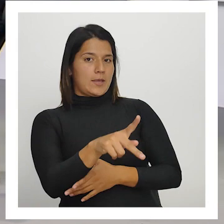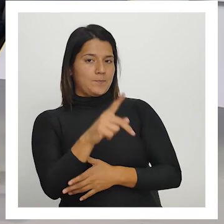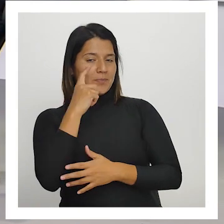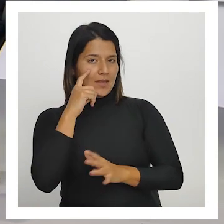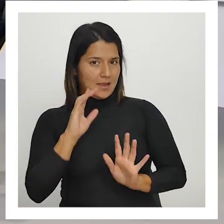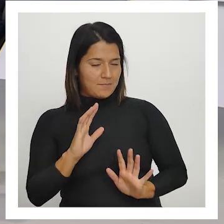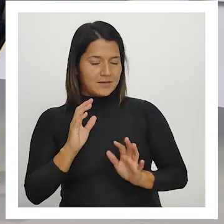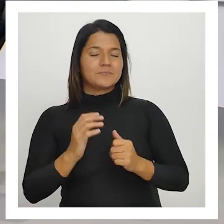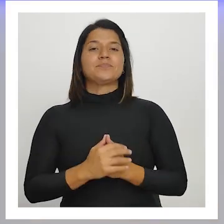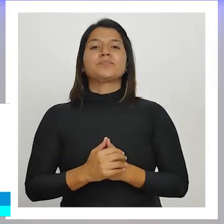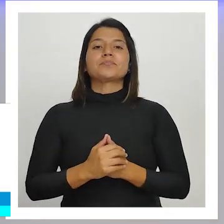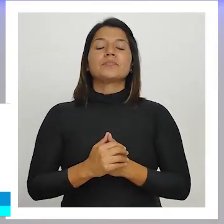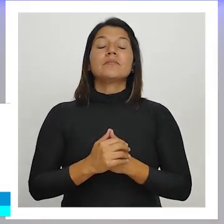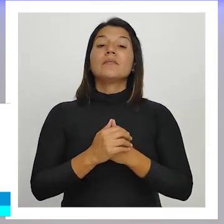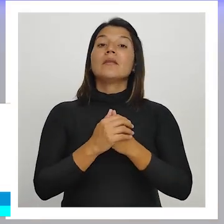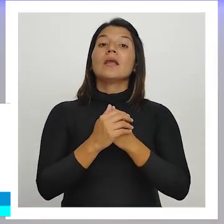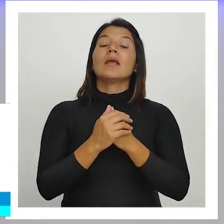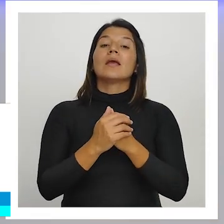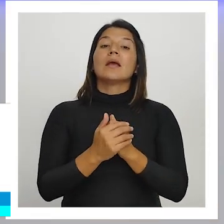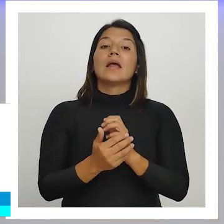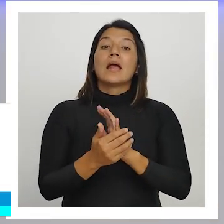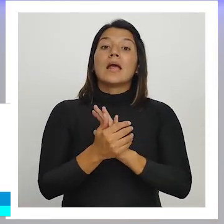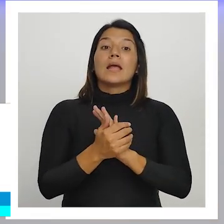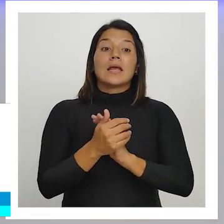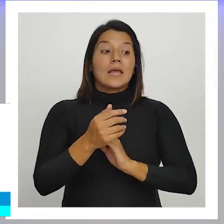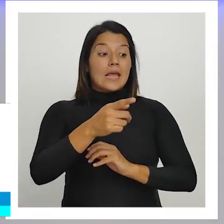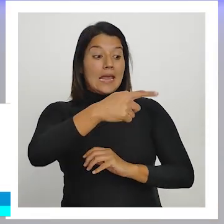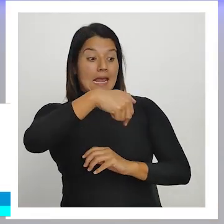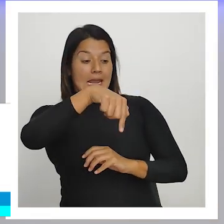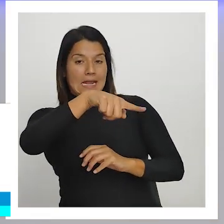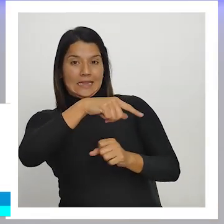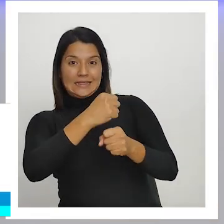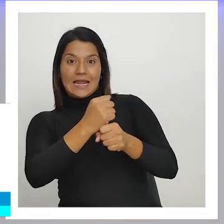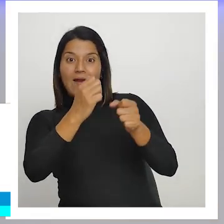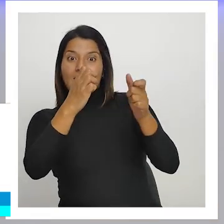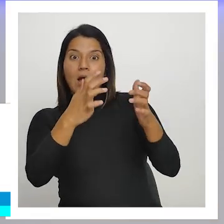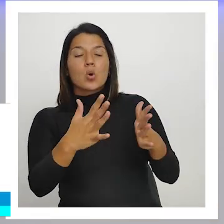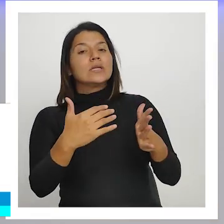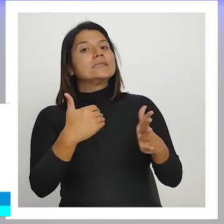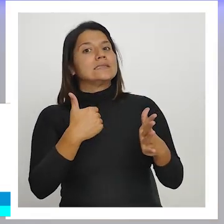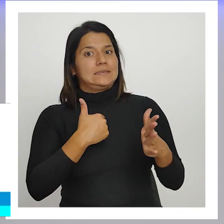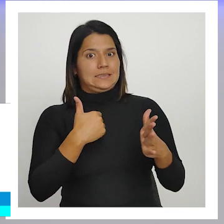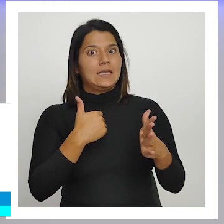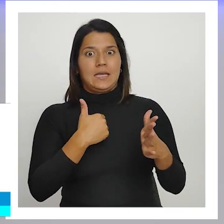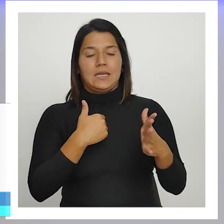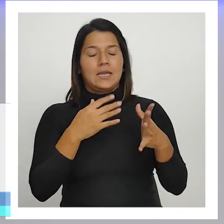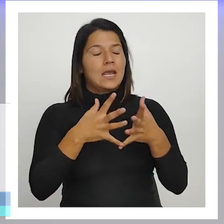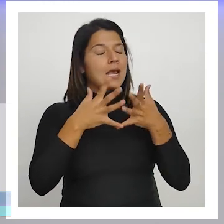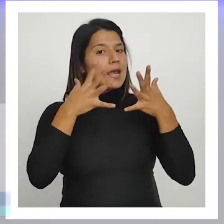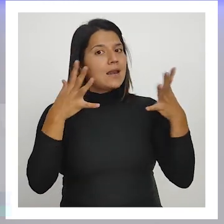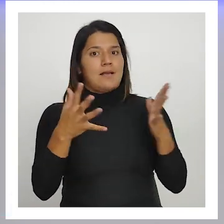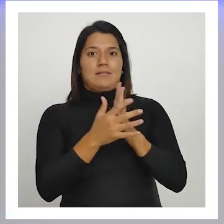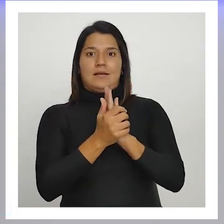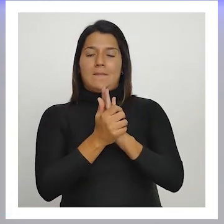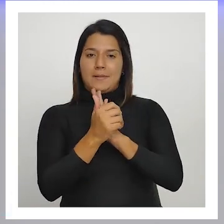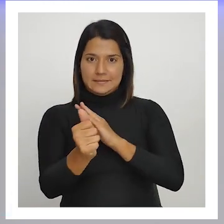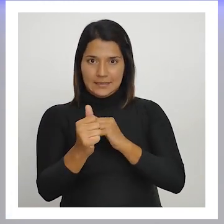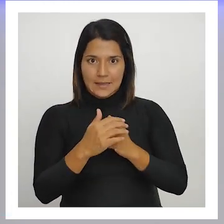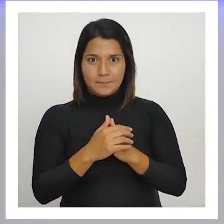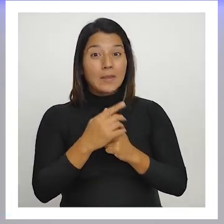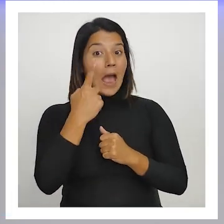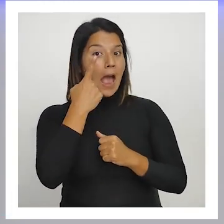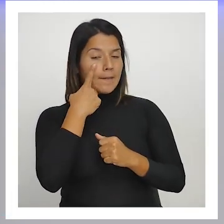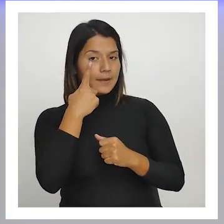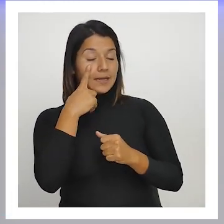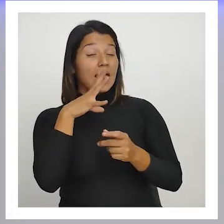Vamos a ver. La capacidad de nuestra gente creo que es impresionante. Vamos a ver, a lo